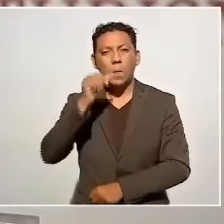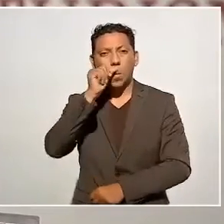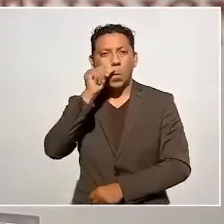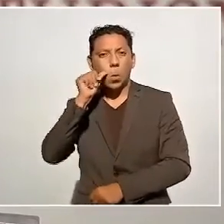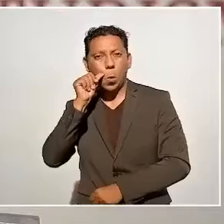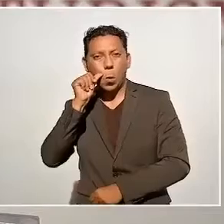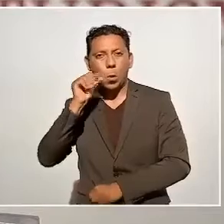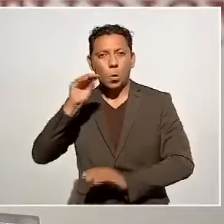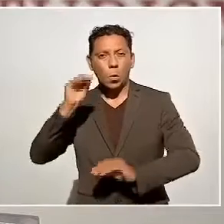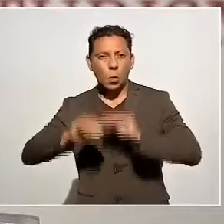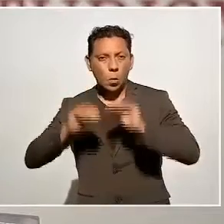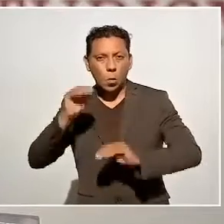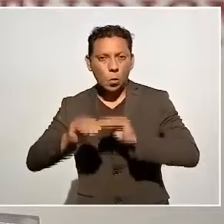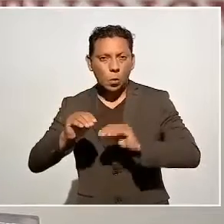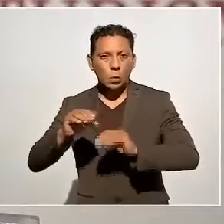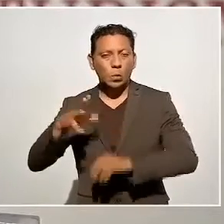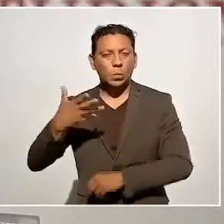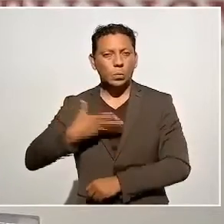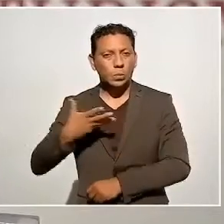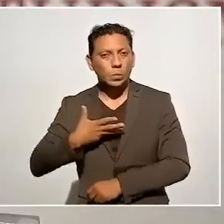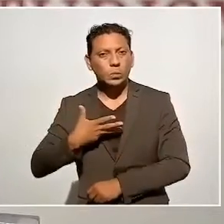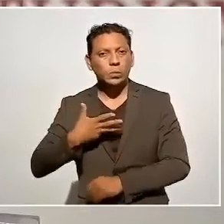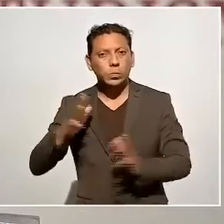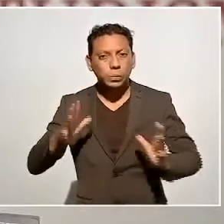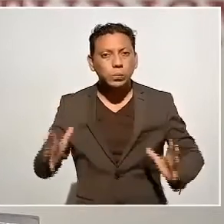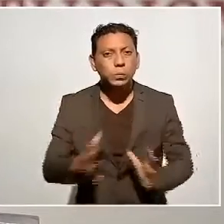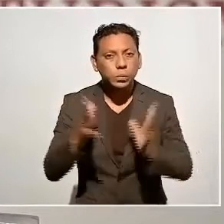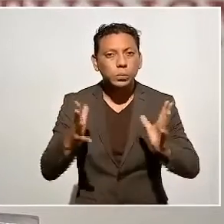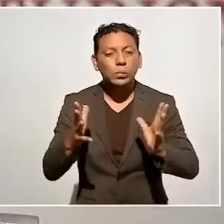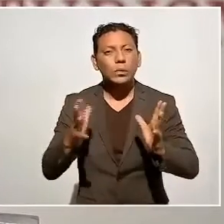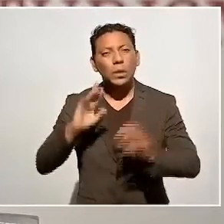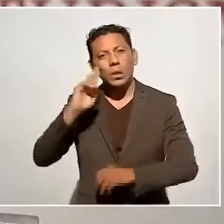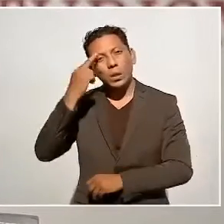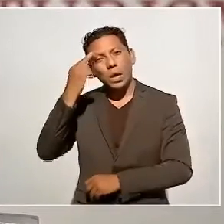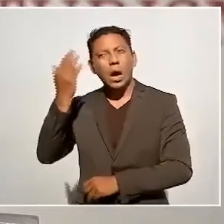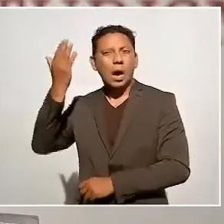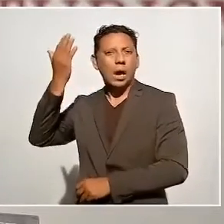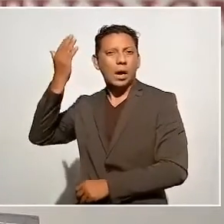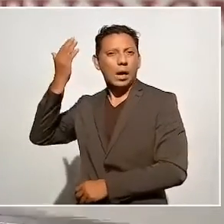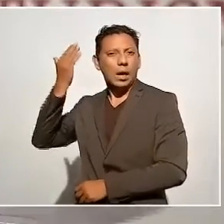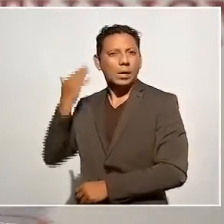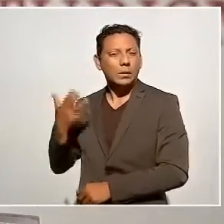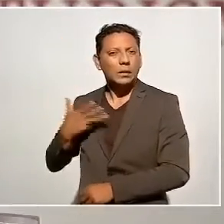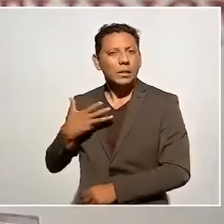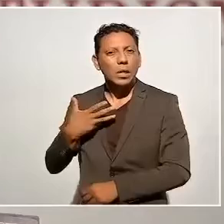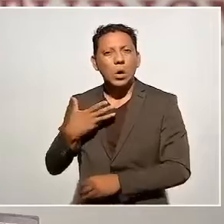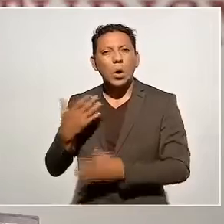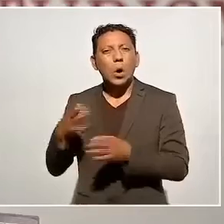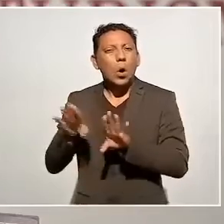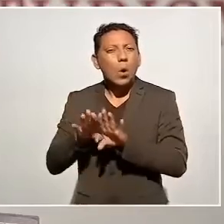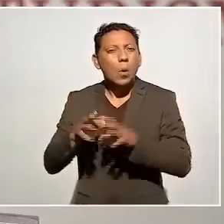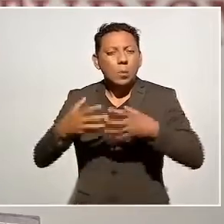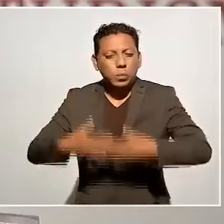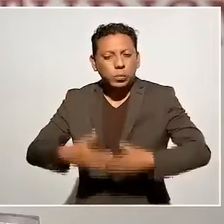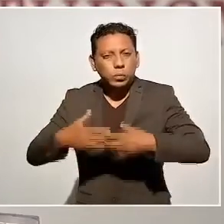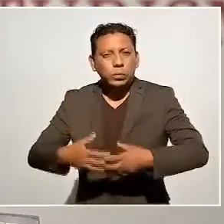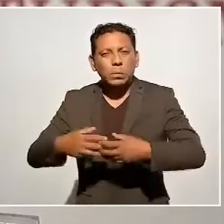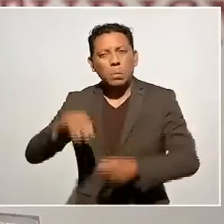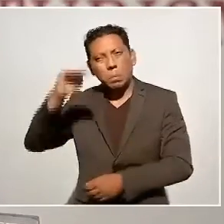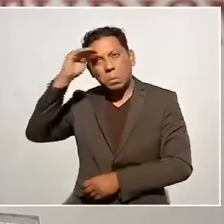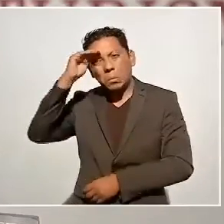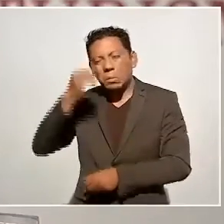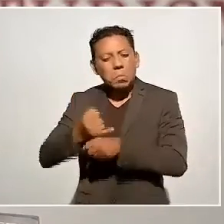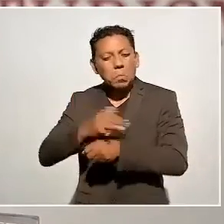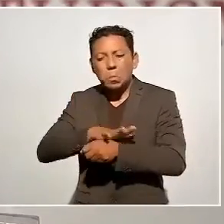y Lerdo de Tejada impulsionaban lo que aquellos entonces era visto como una empresa imposible,